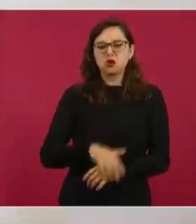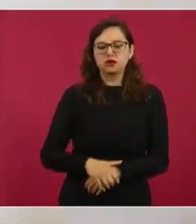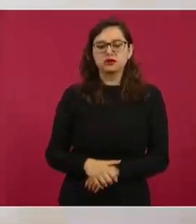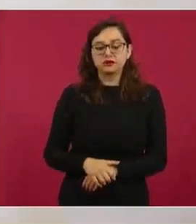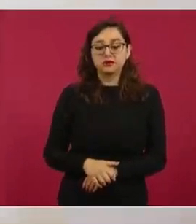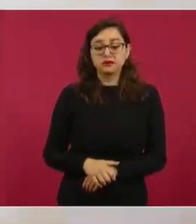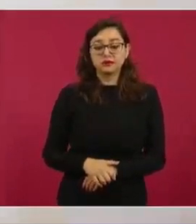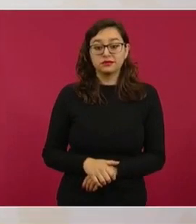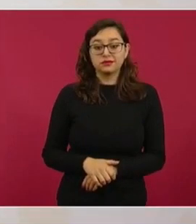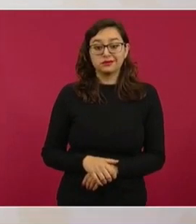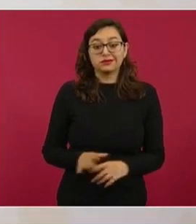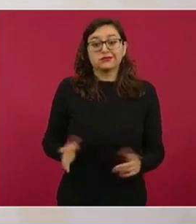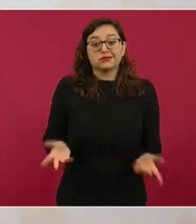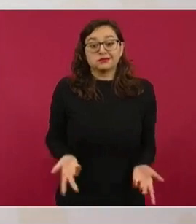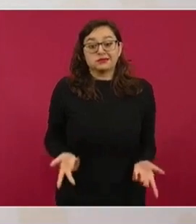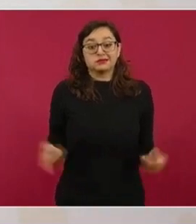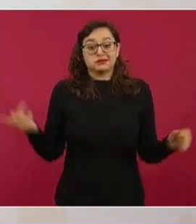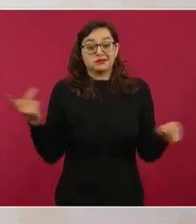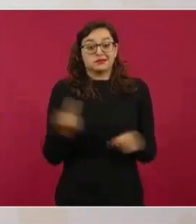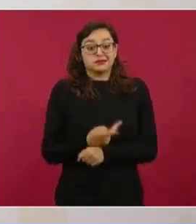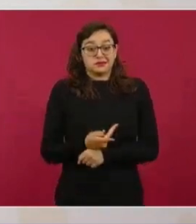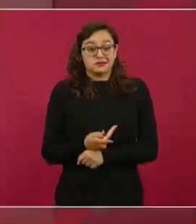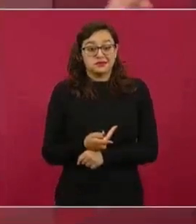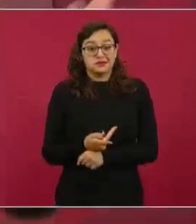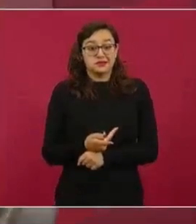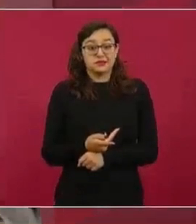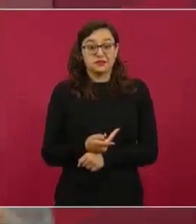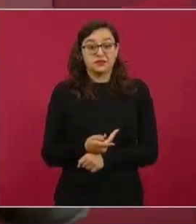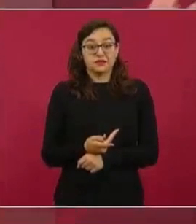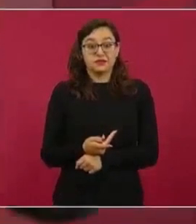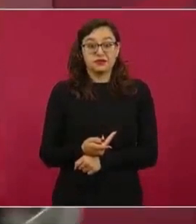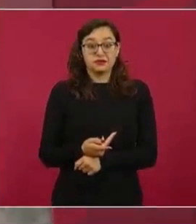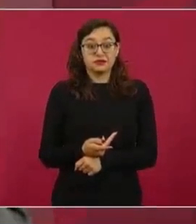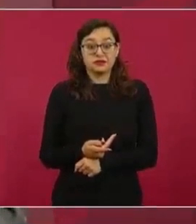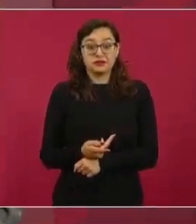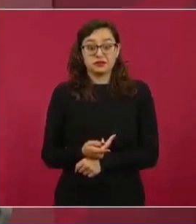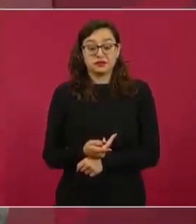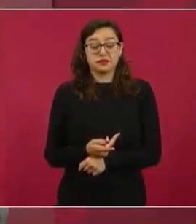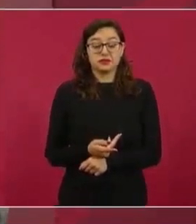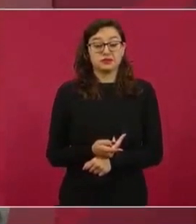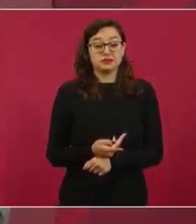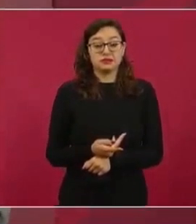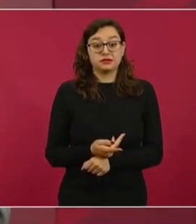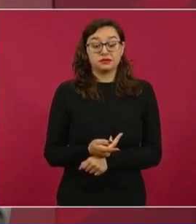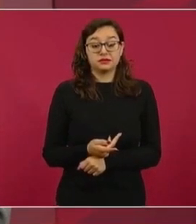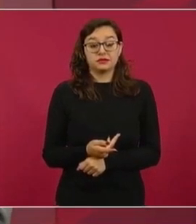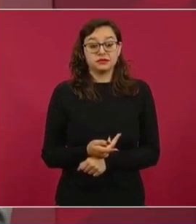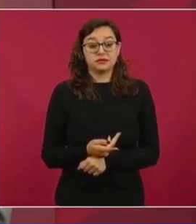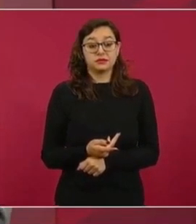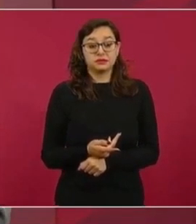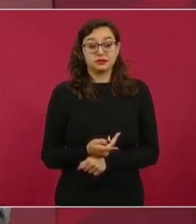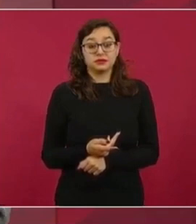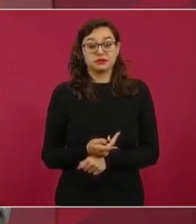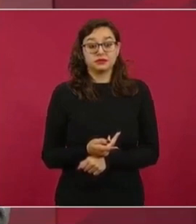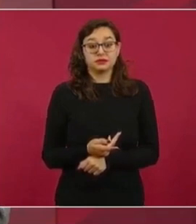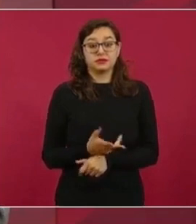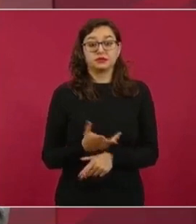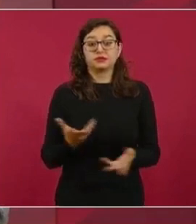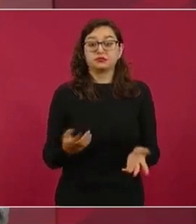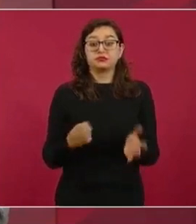Al grado de que si se… cosas que no se ven ahora, ¿no? Si se demoraba un